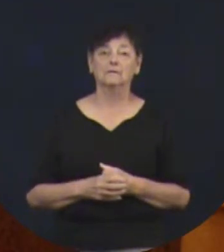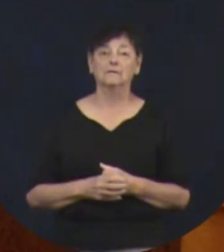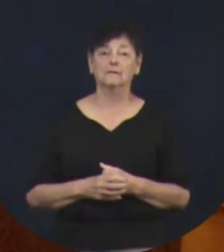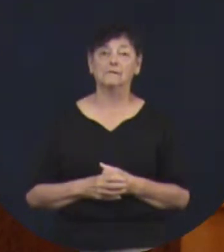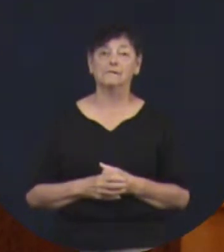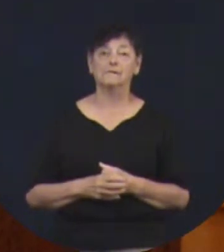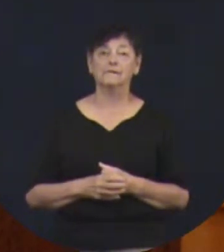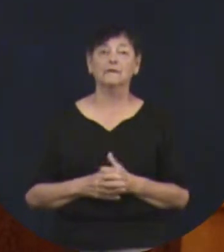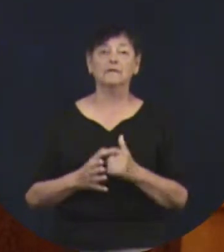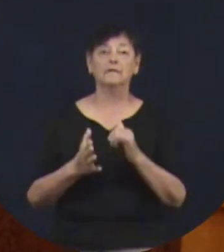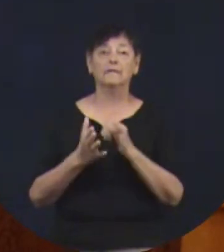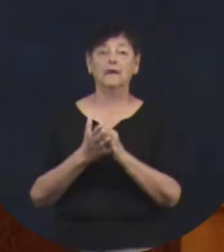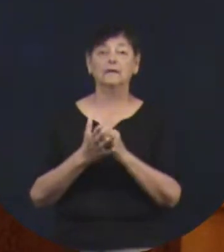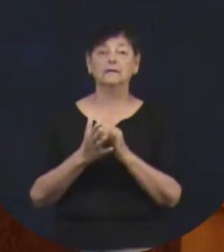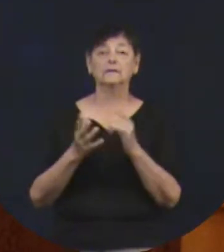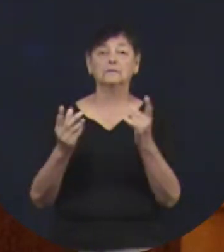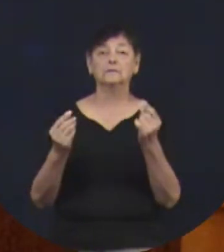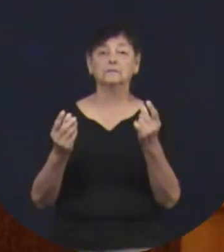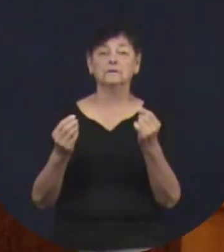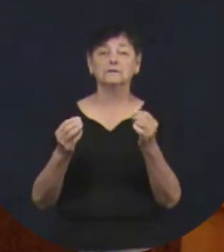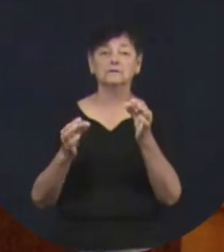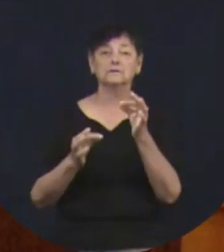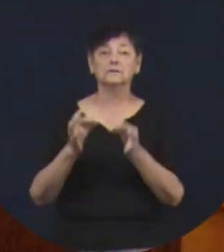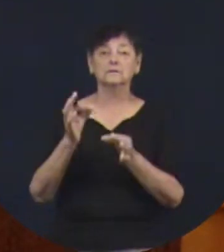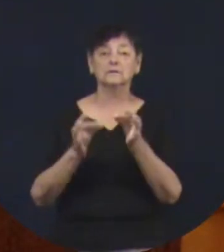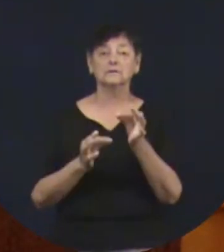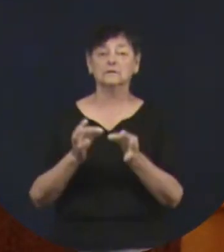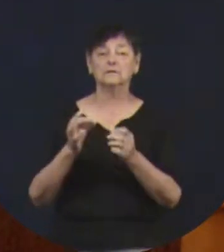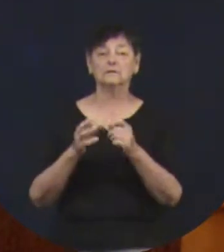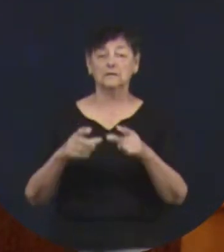que hace justicia a los